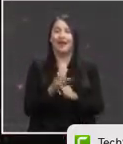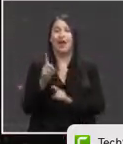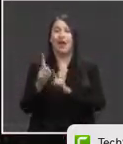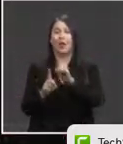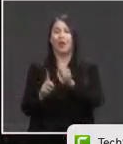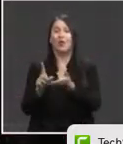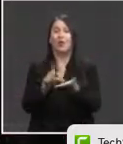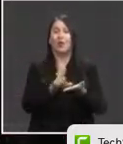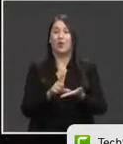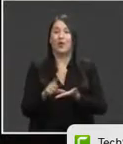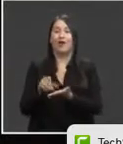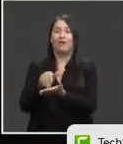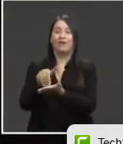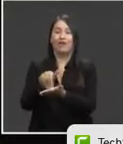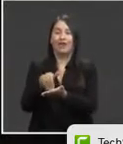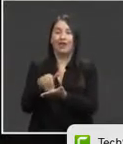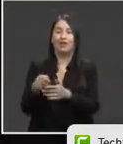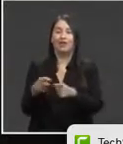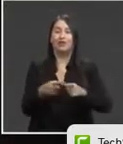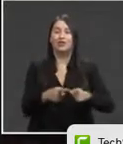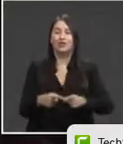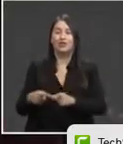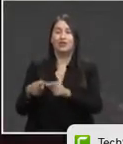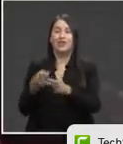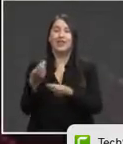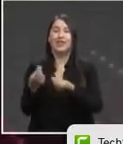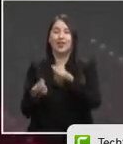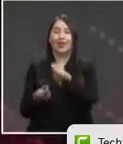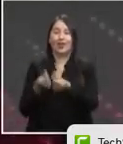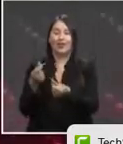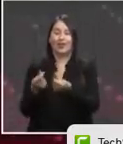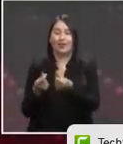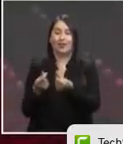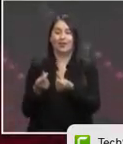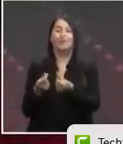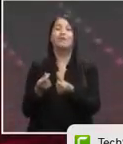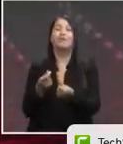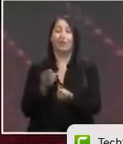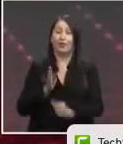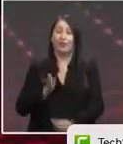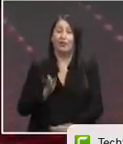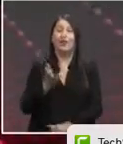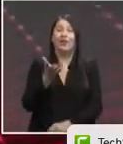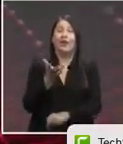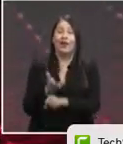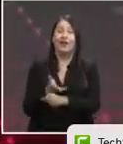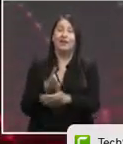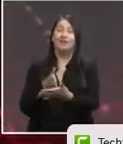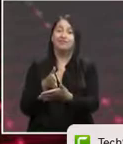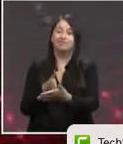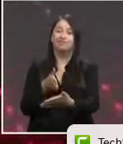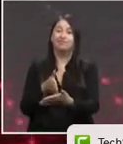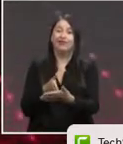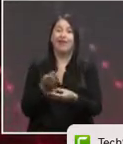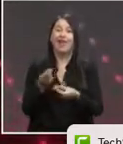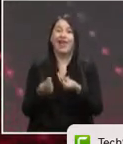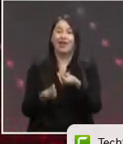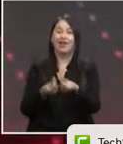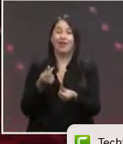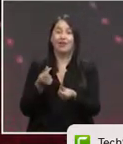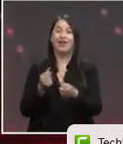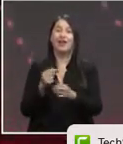más vulnerables en lo territorial, social y económico. Aún existen limitaciones económicas